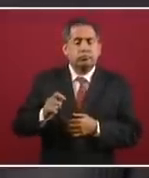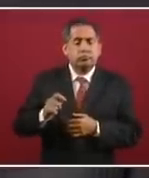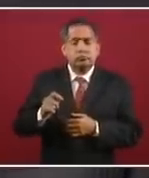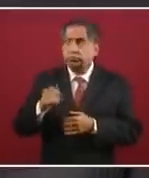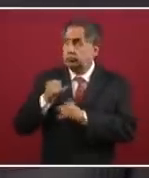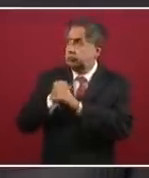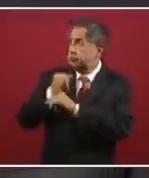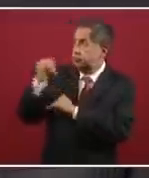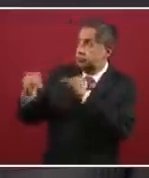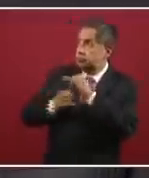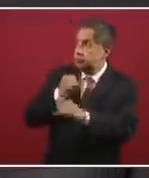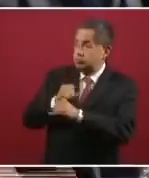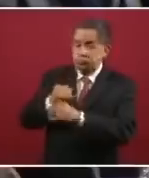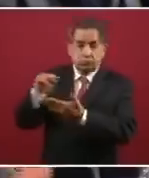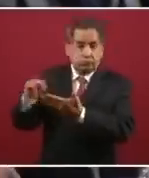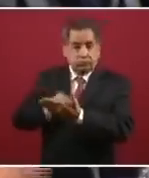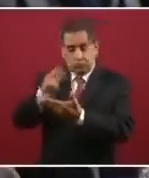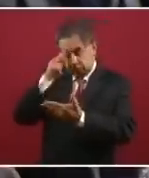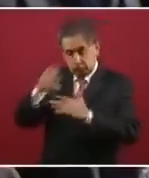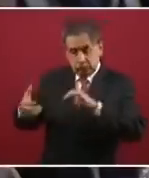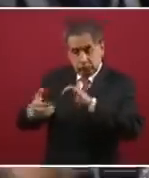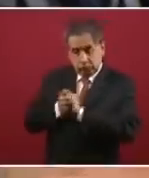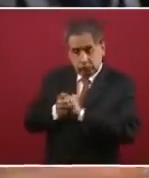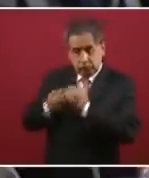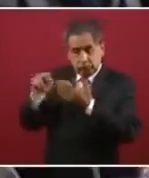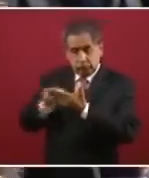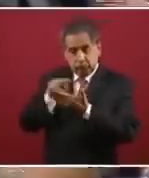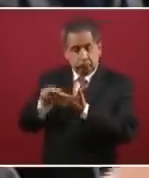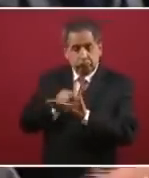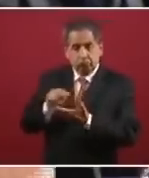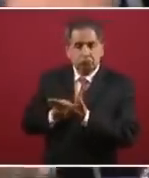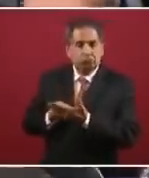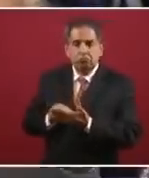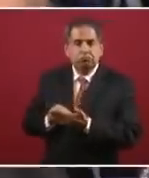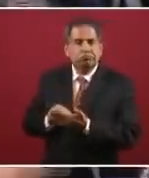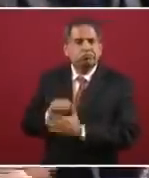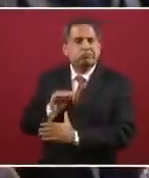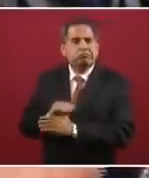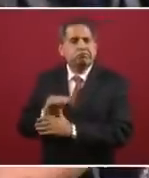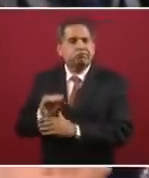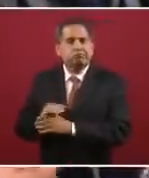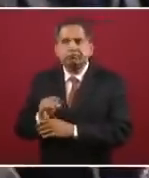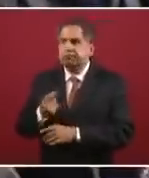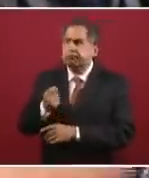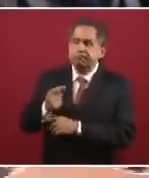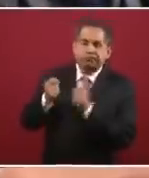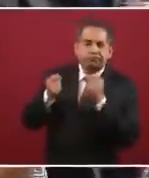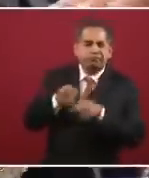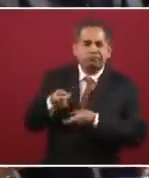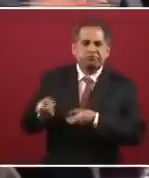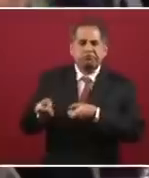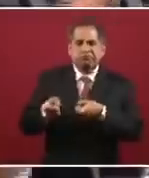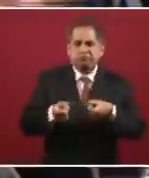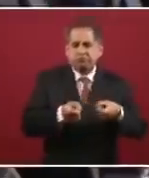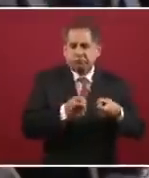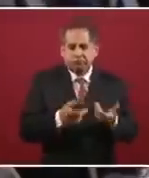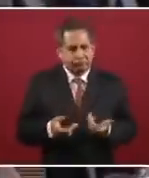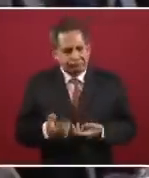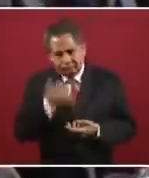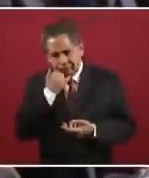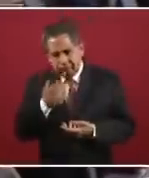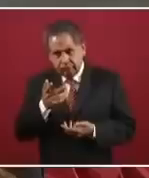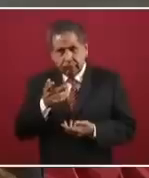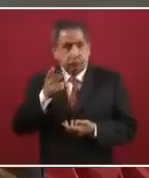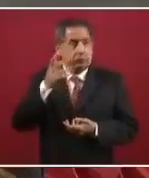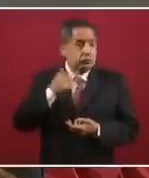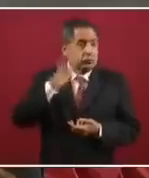tratados internacionales que tiene firmados México se rompían con esta manera de disparar, porque tendría que haber habido una guerra para